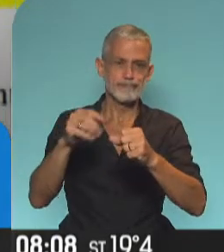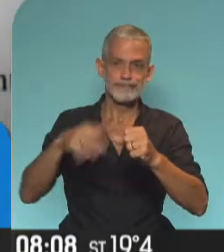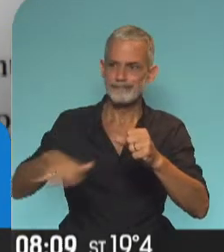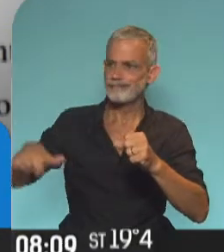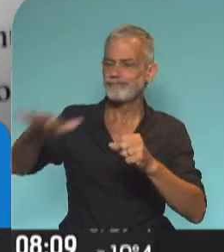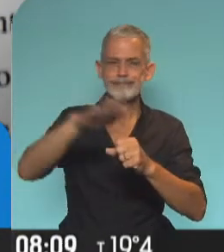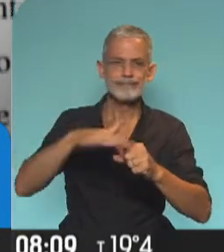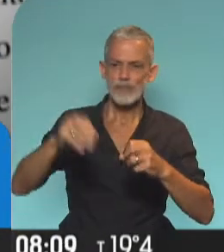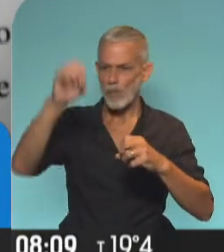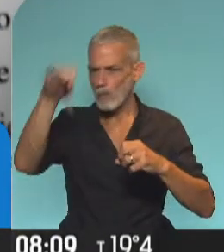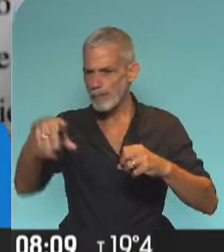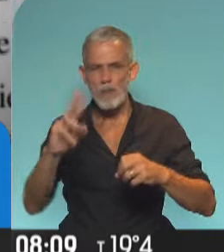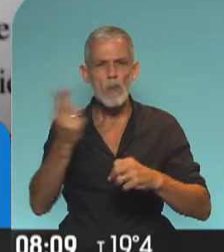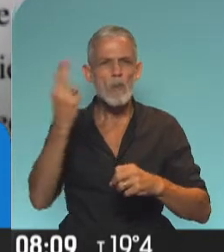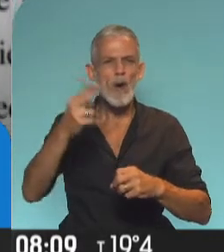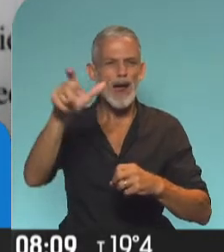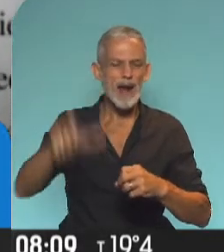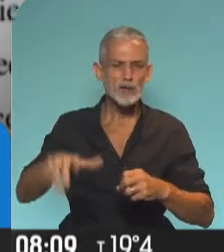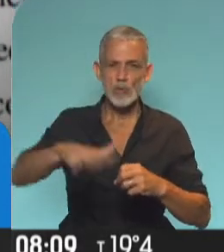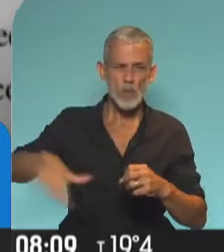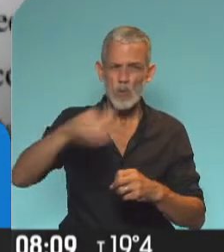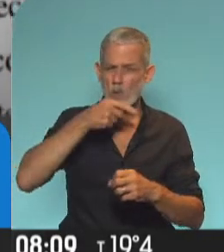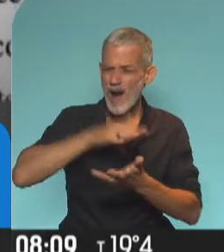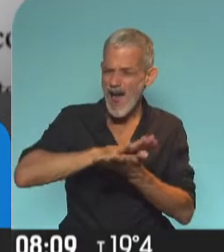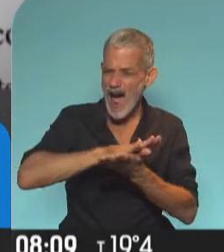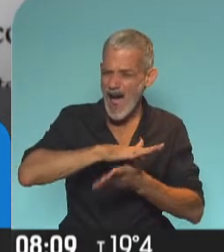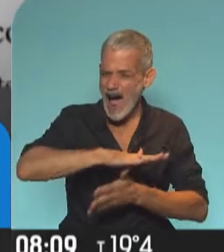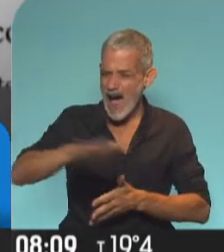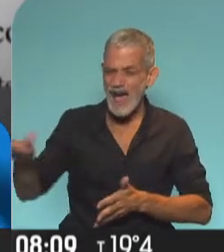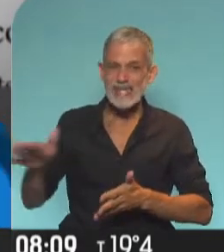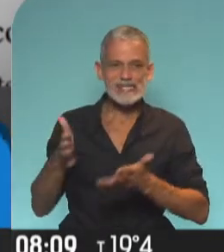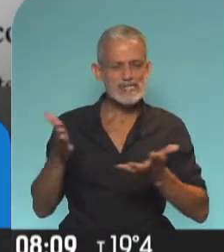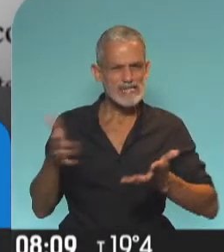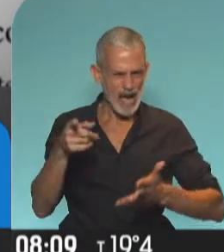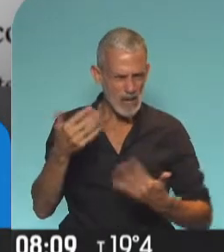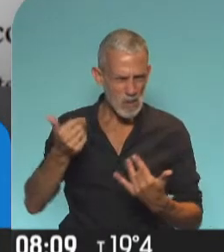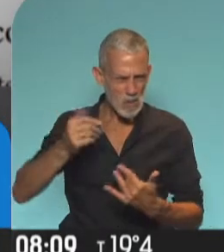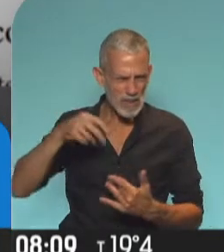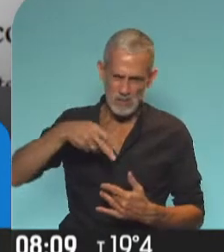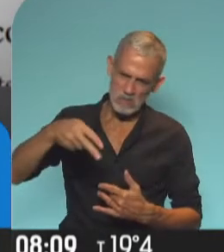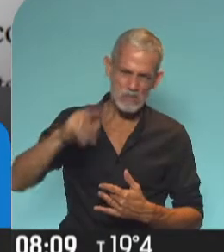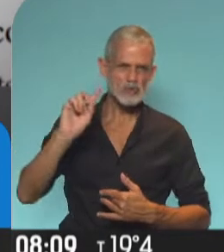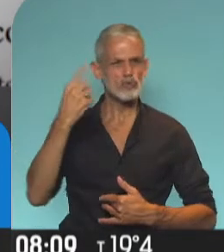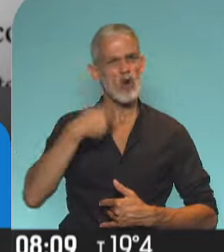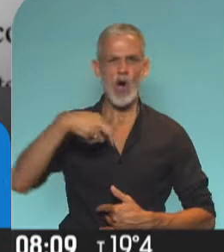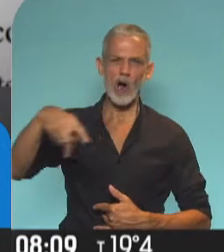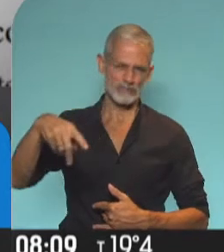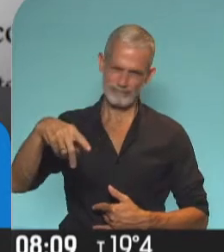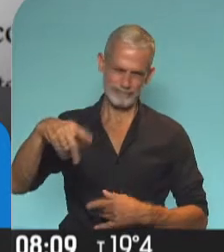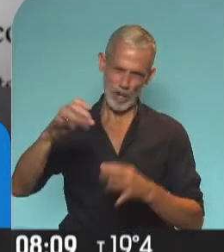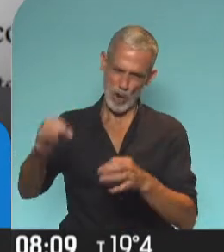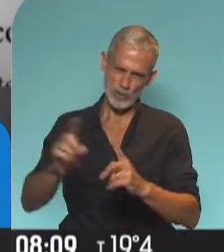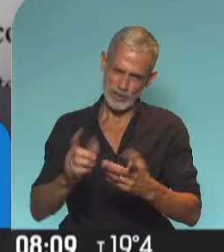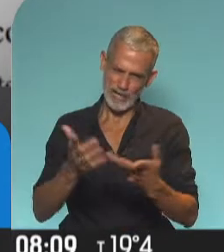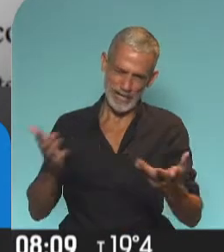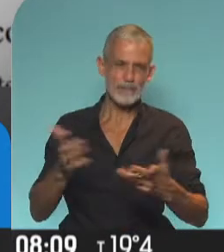él apareciendo muerto en un lugar inhóspito al que difícilmente hubiera podido llegar por voluntad propia. Entre